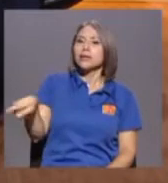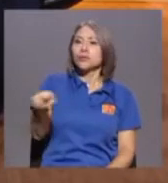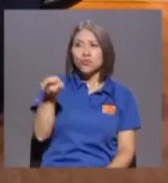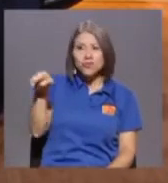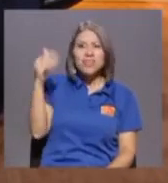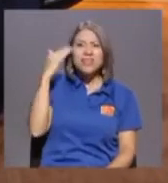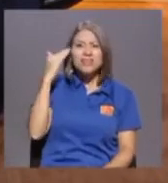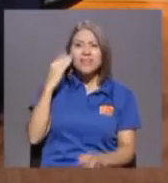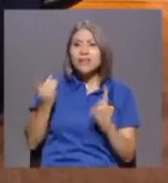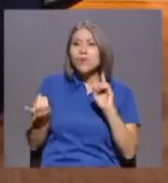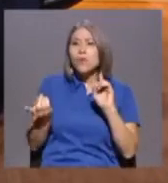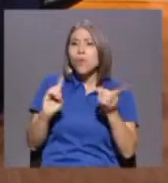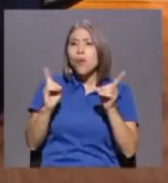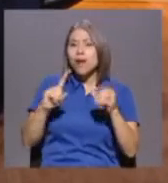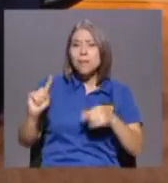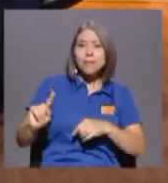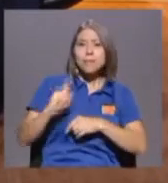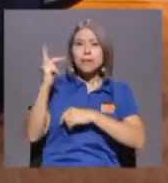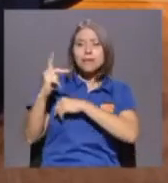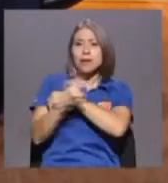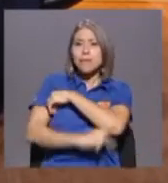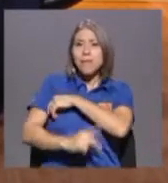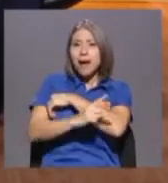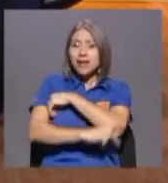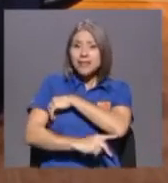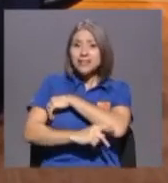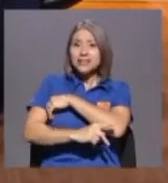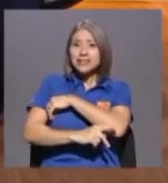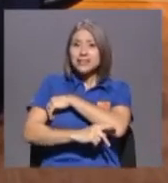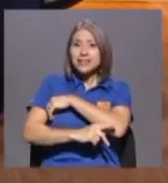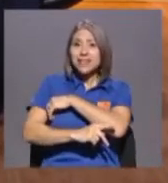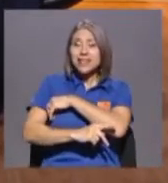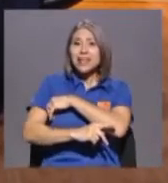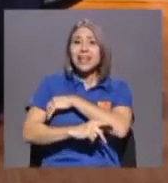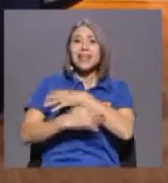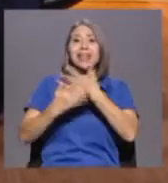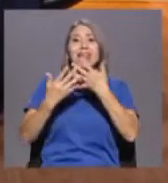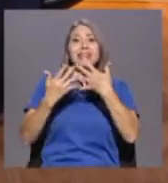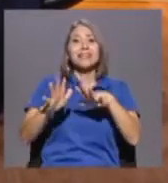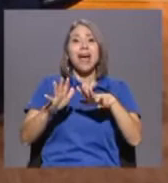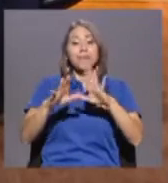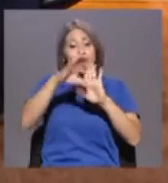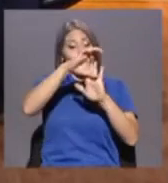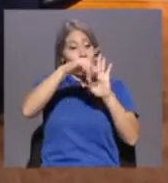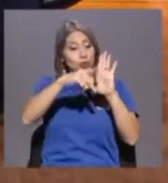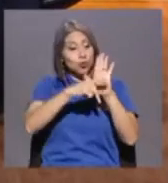primer país que hace una abolición constitucional de la pena de muerte.